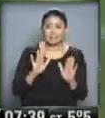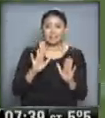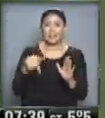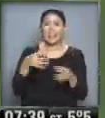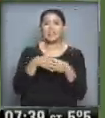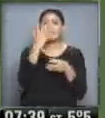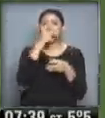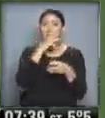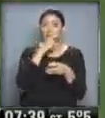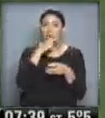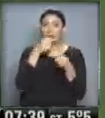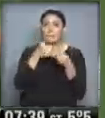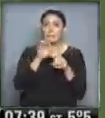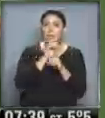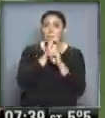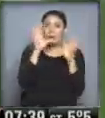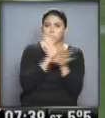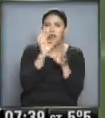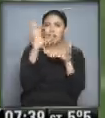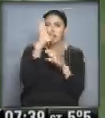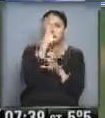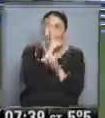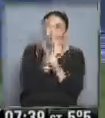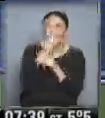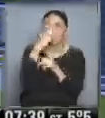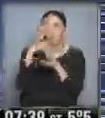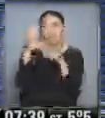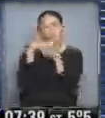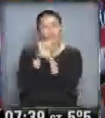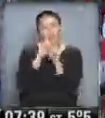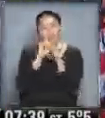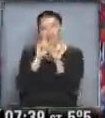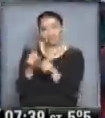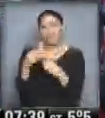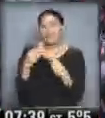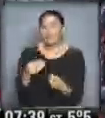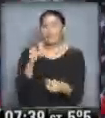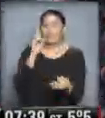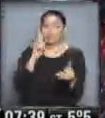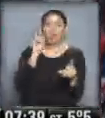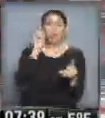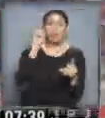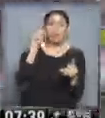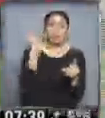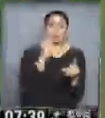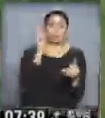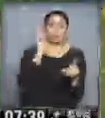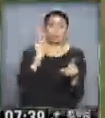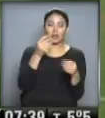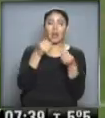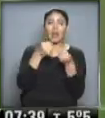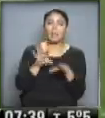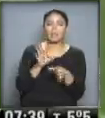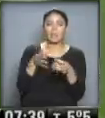Martín de San Juan empezó negro y terminó negro. Fue así, porque Bancioni marcaba el gol para lo que era... la apertura